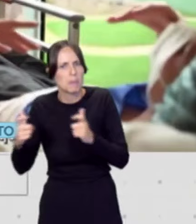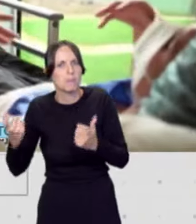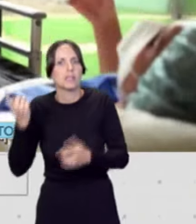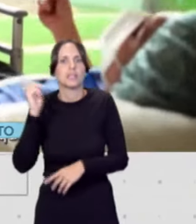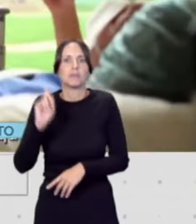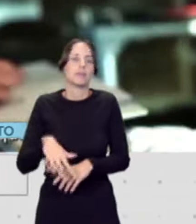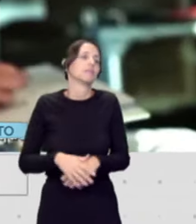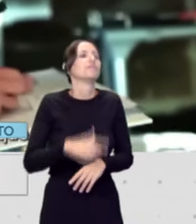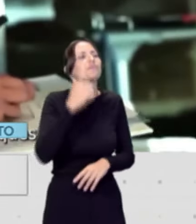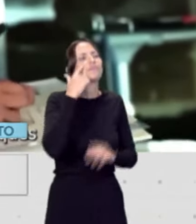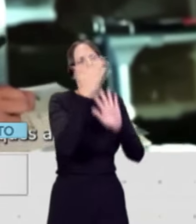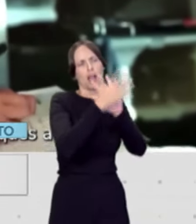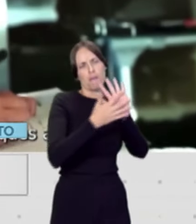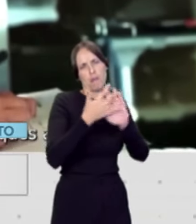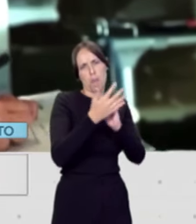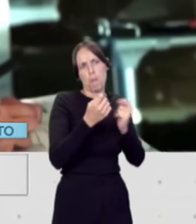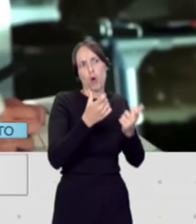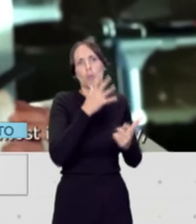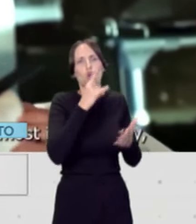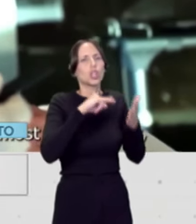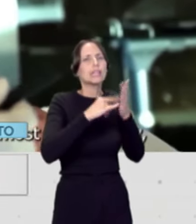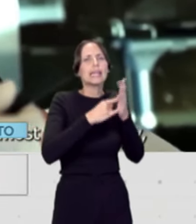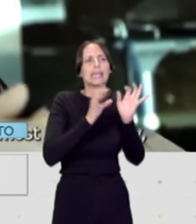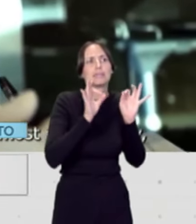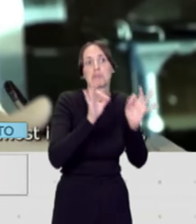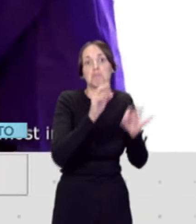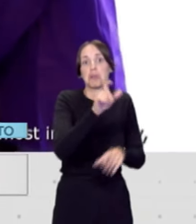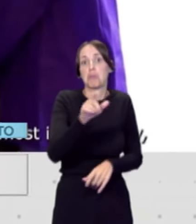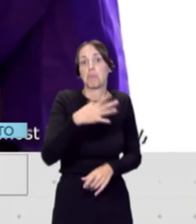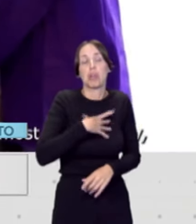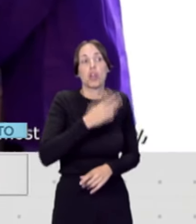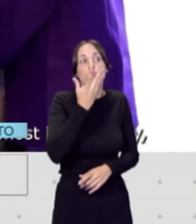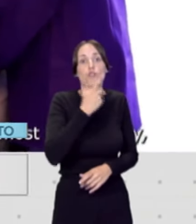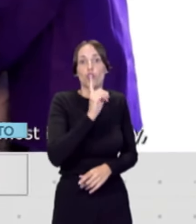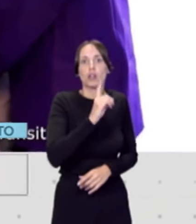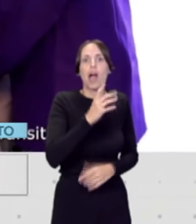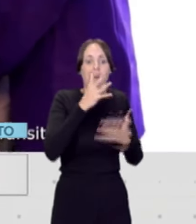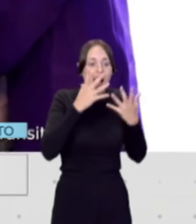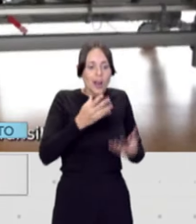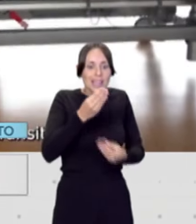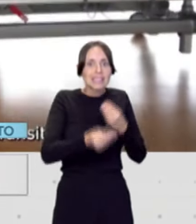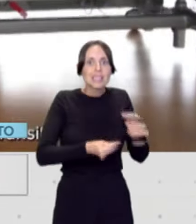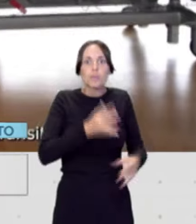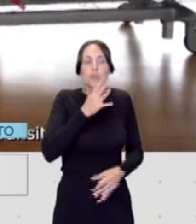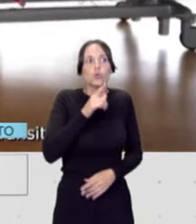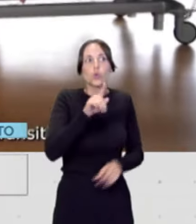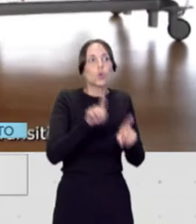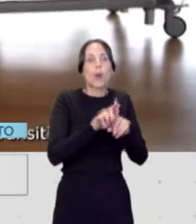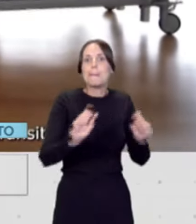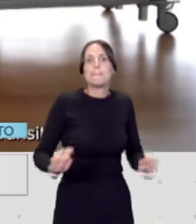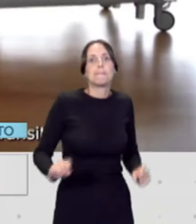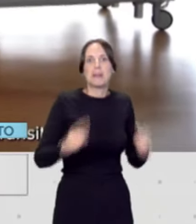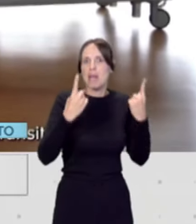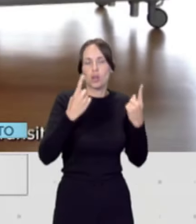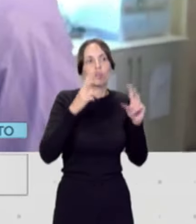no conozca mucho, de técnicas en concreto. ¿Qué es lo que se está haciendo hoy en día? Porque usted es pionero en estas intervenciones de